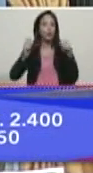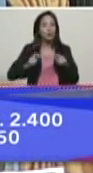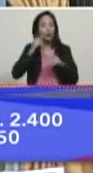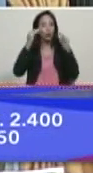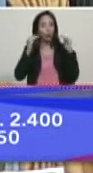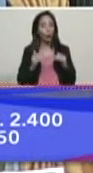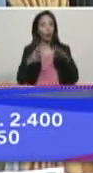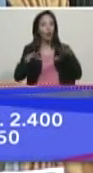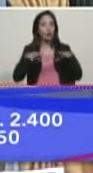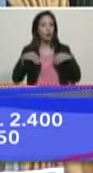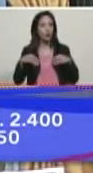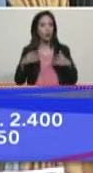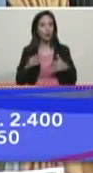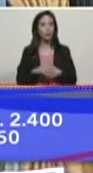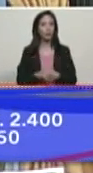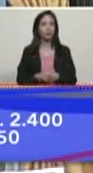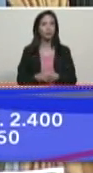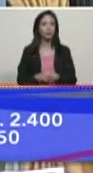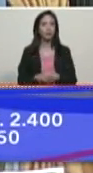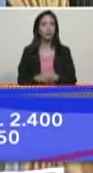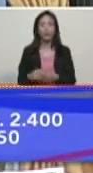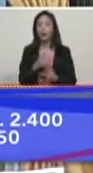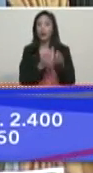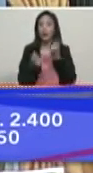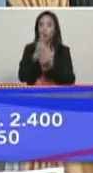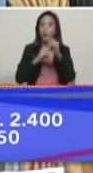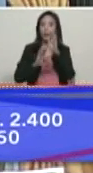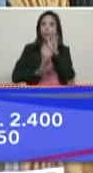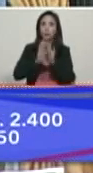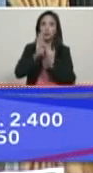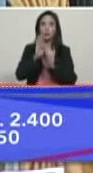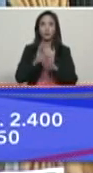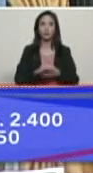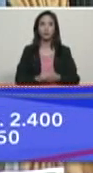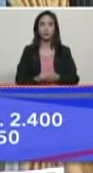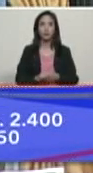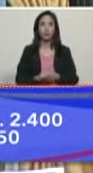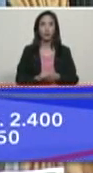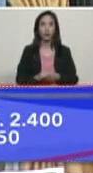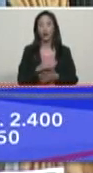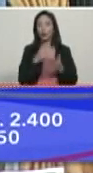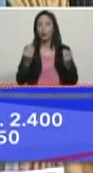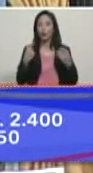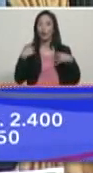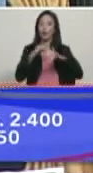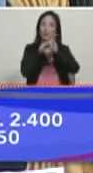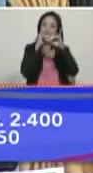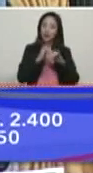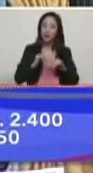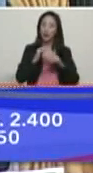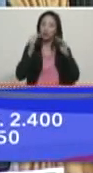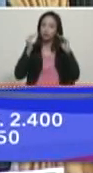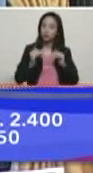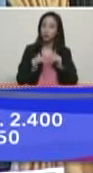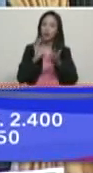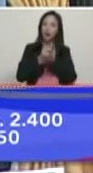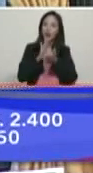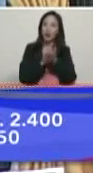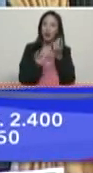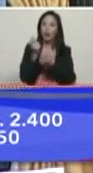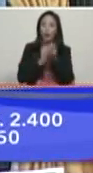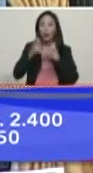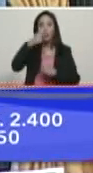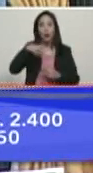aceptable, de felicidad económica, de mayor felicidad y estabilidad económica para nuestro